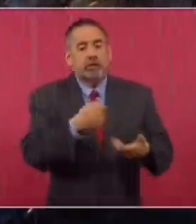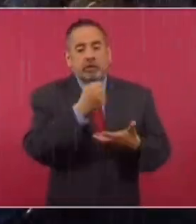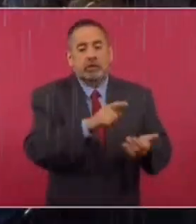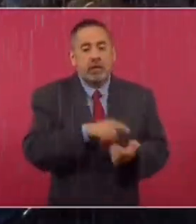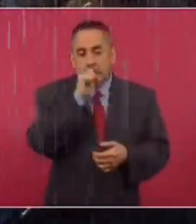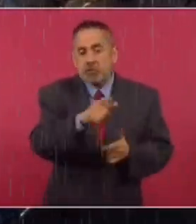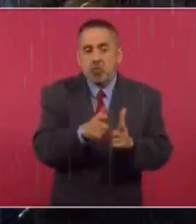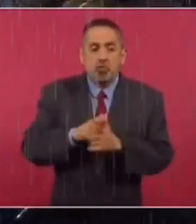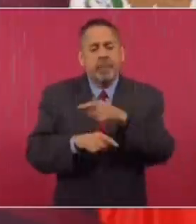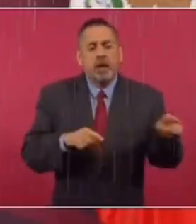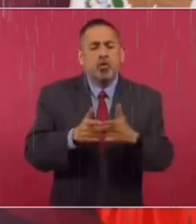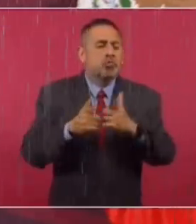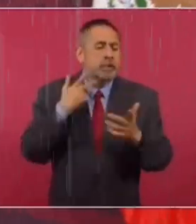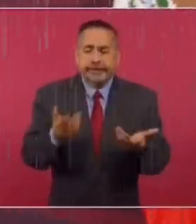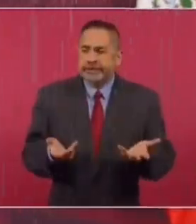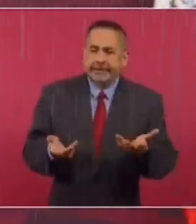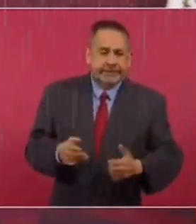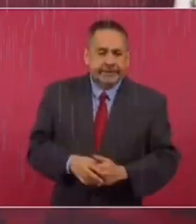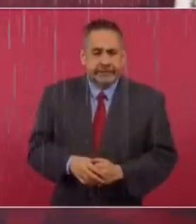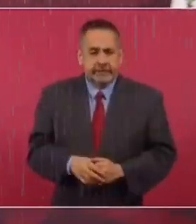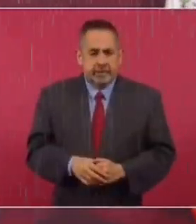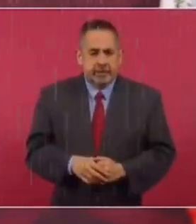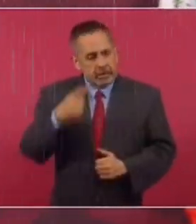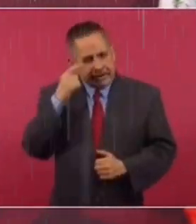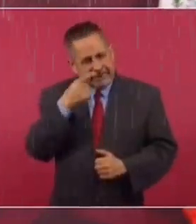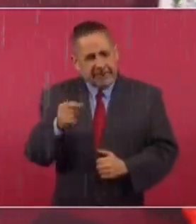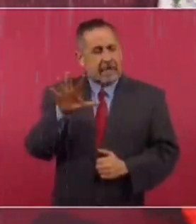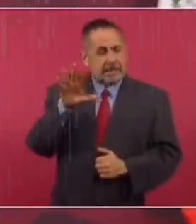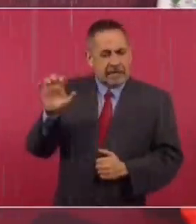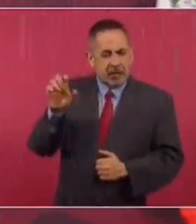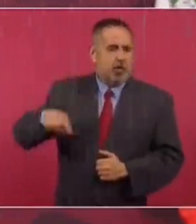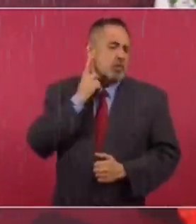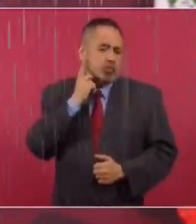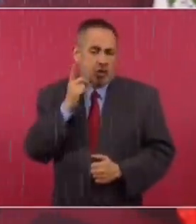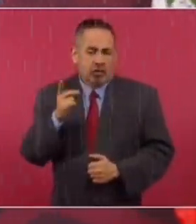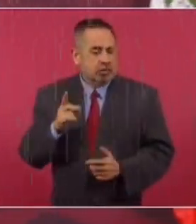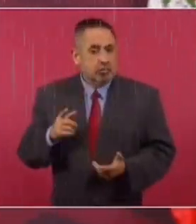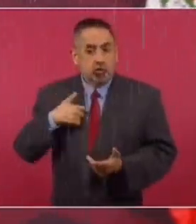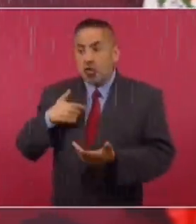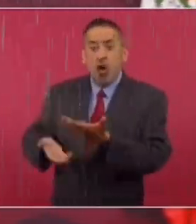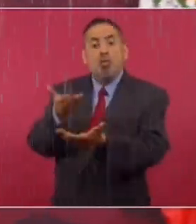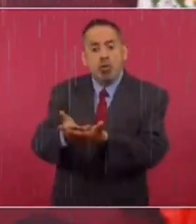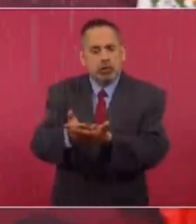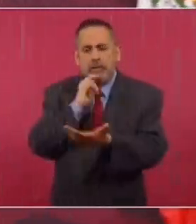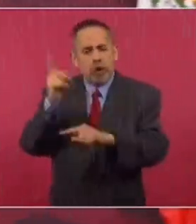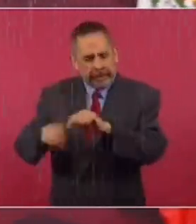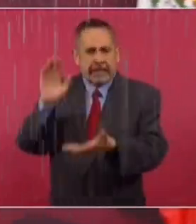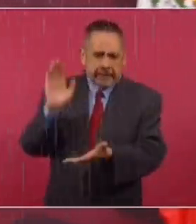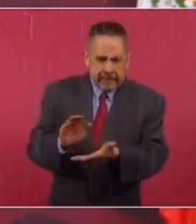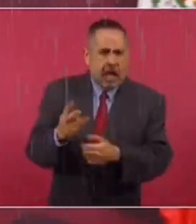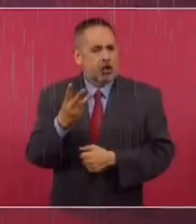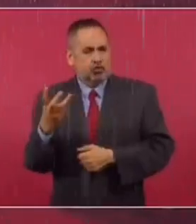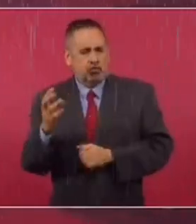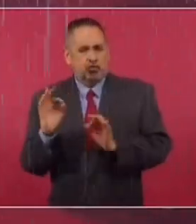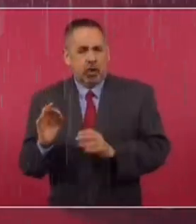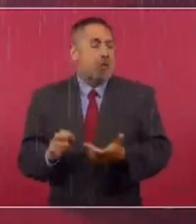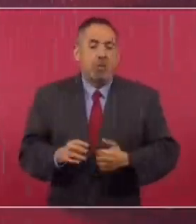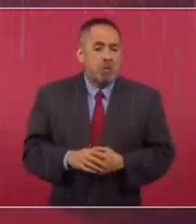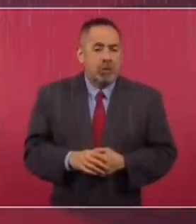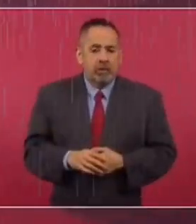ganaron dos partidos también. En vez de 500 diputados, estamos proponiendo